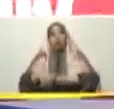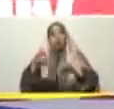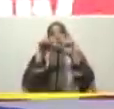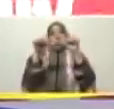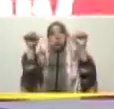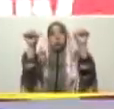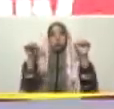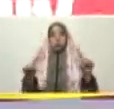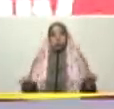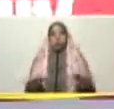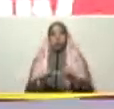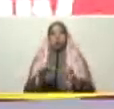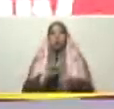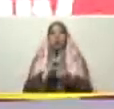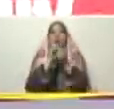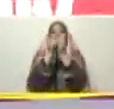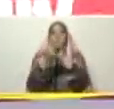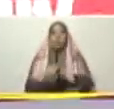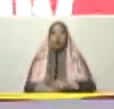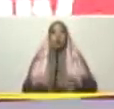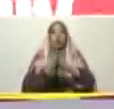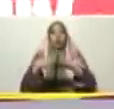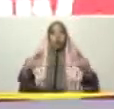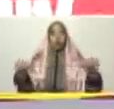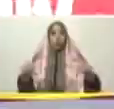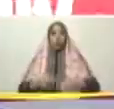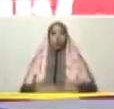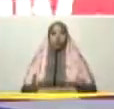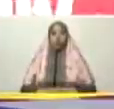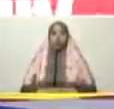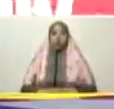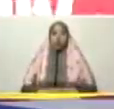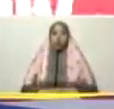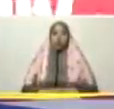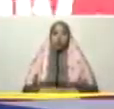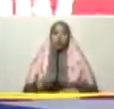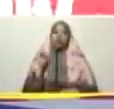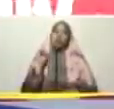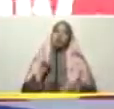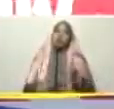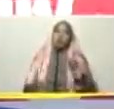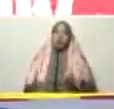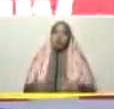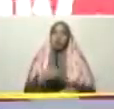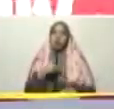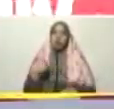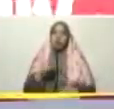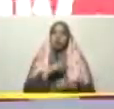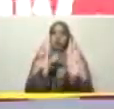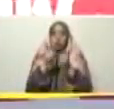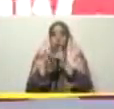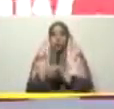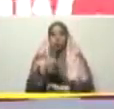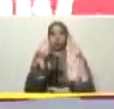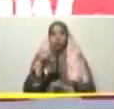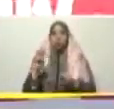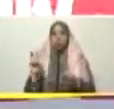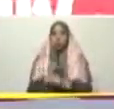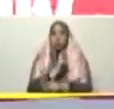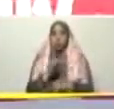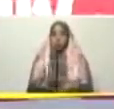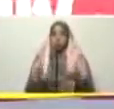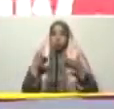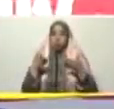y hay que cambiarlo todo tenemos que adaptarnos si queremos cabalgar victoriosos